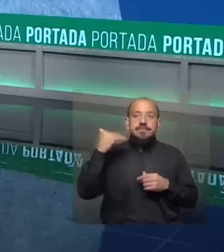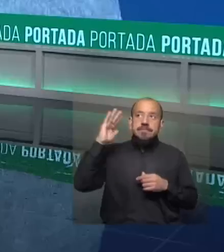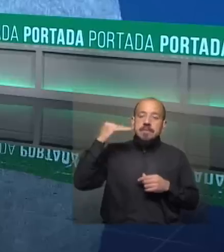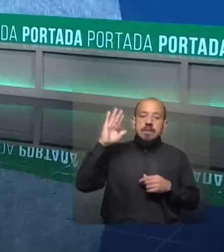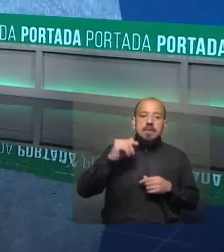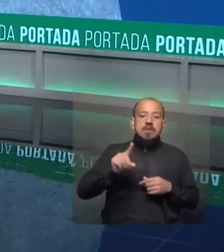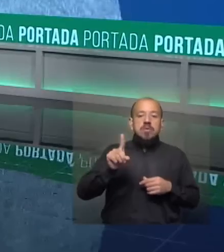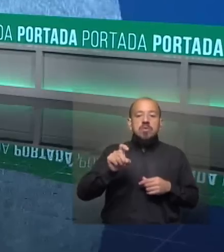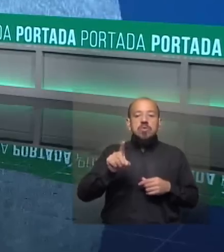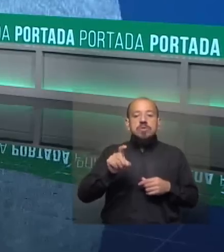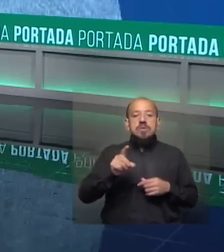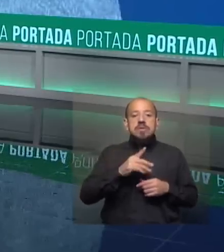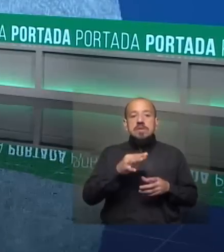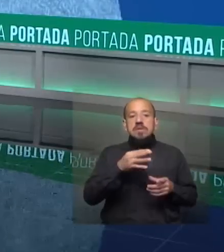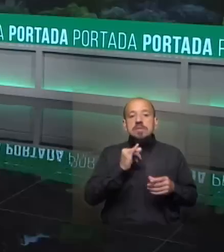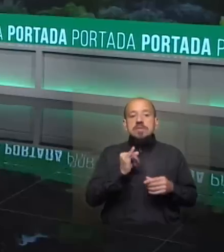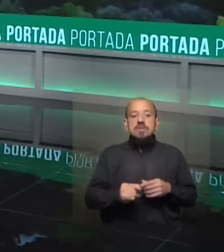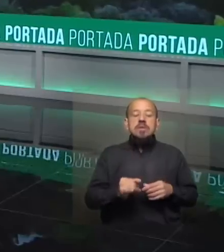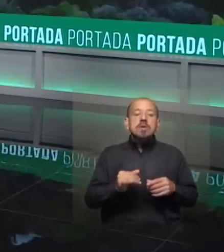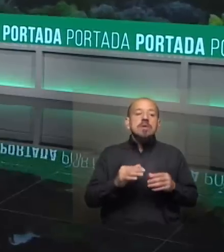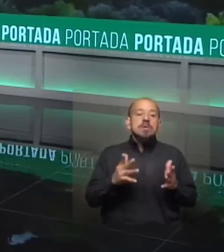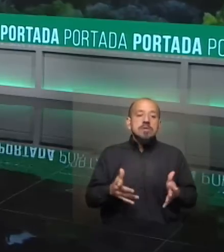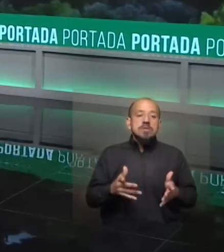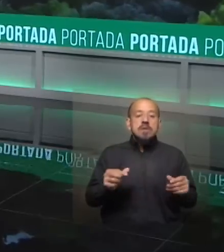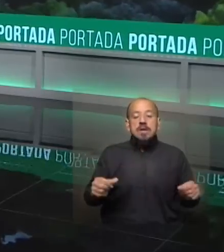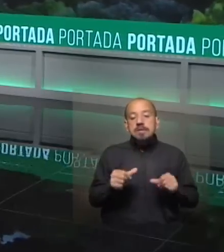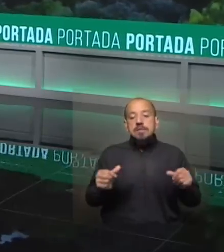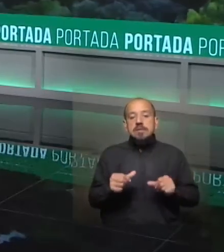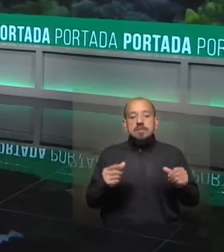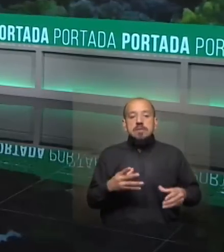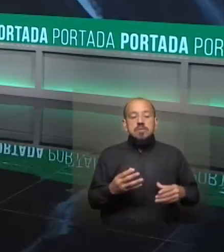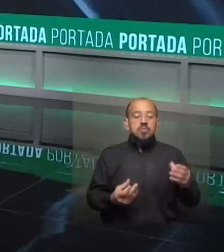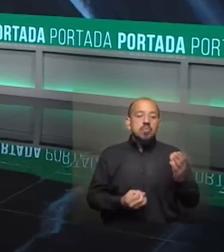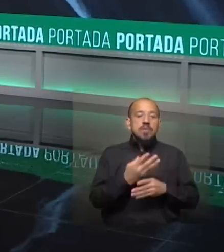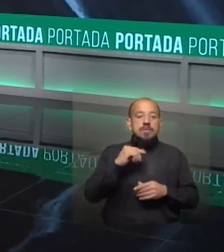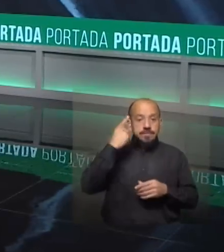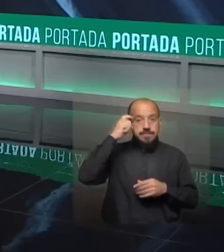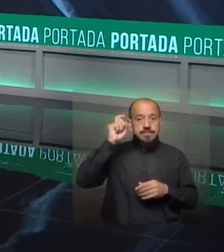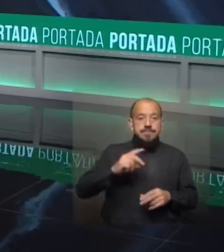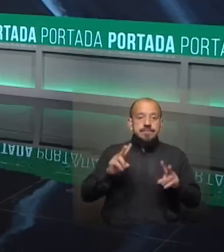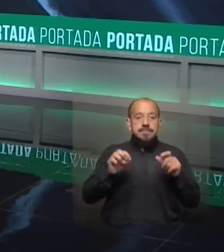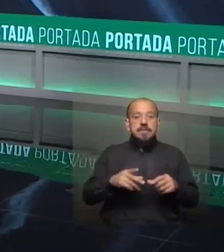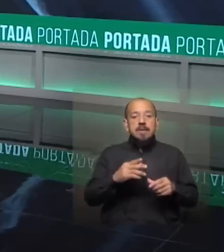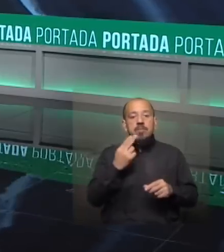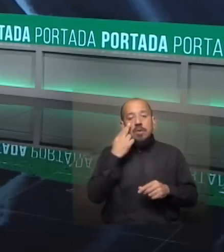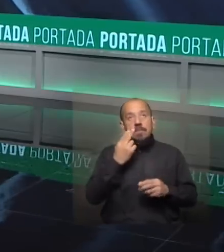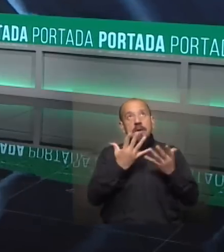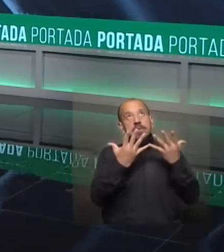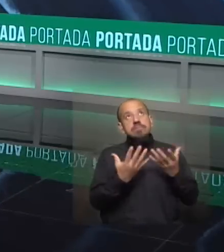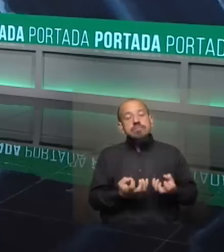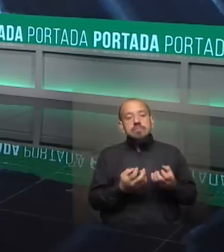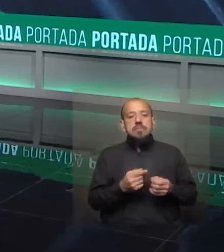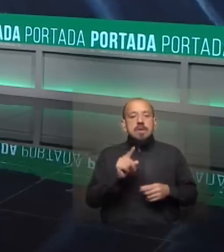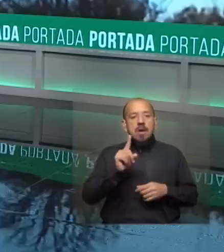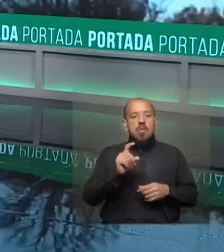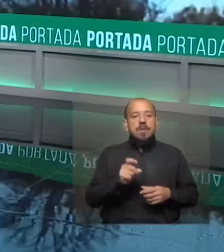de osce para decidir si toman justamente nuevas medidas por eso lo de los escenarios con respecto al déficit hídrico una de las opciones